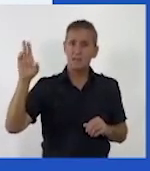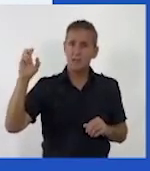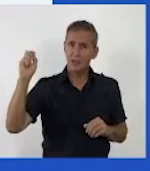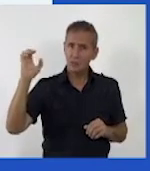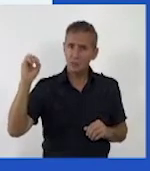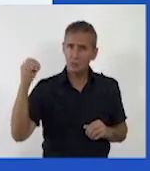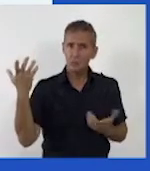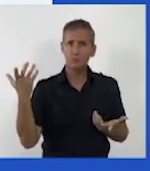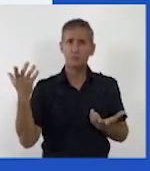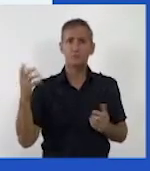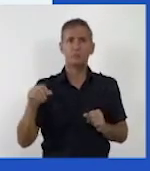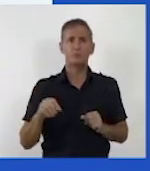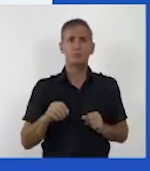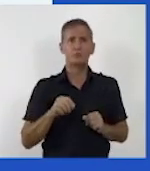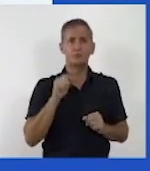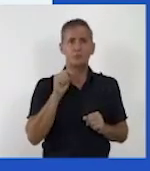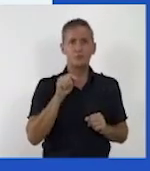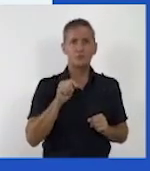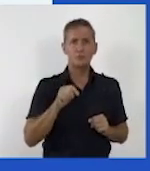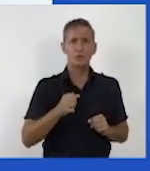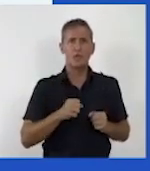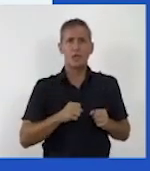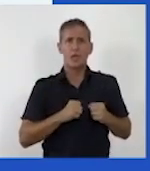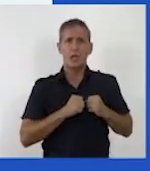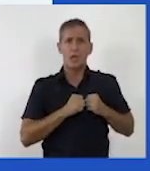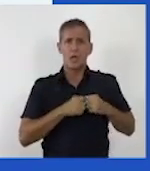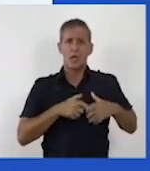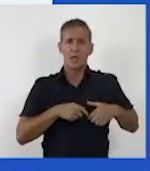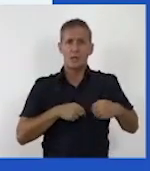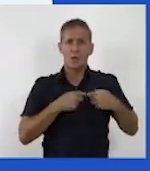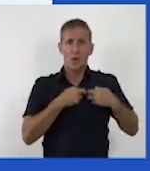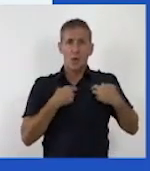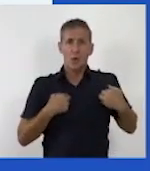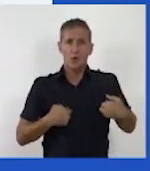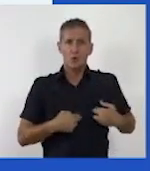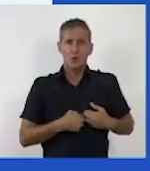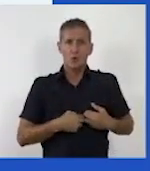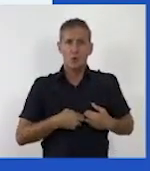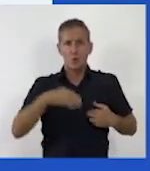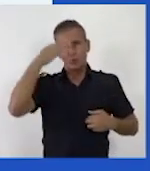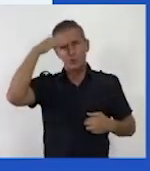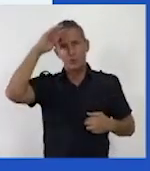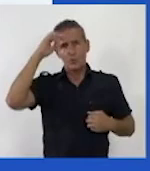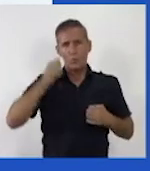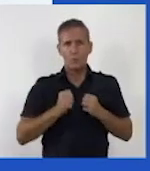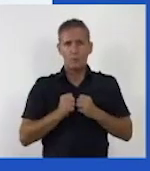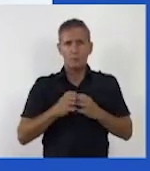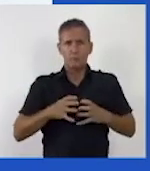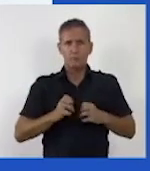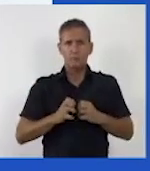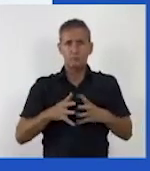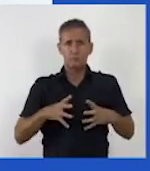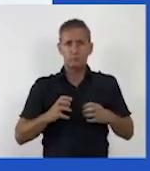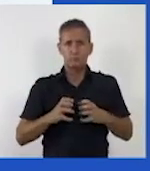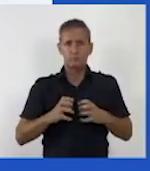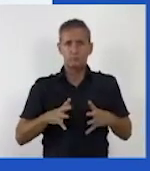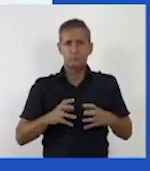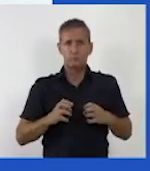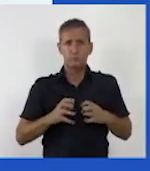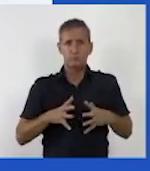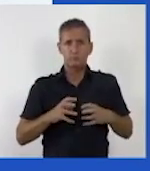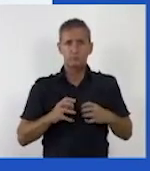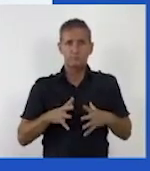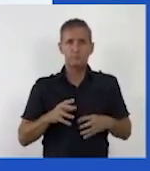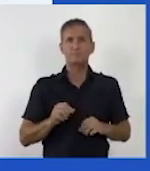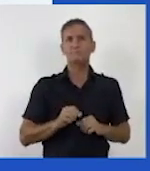cuba copia en esa expresión en sus libretas sólo la expresión late el corazón de cuba les doy tiempo